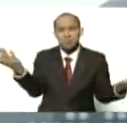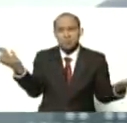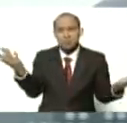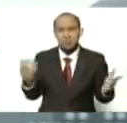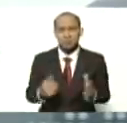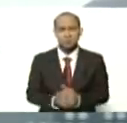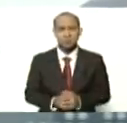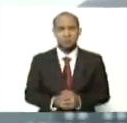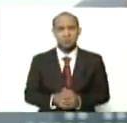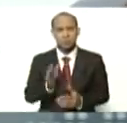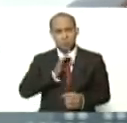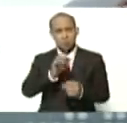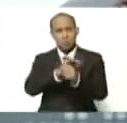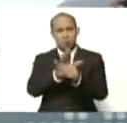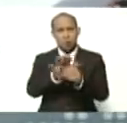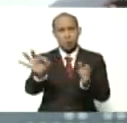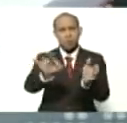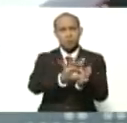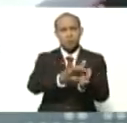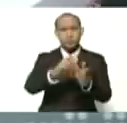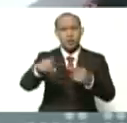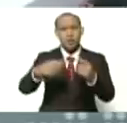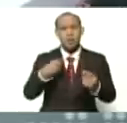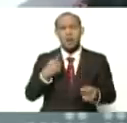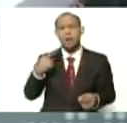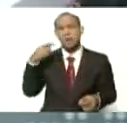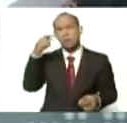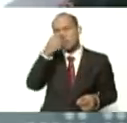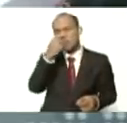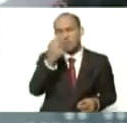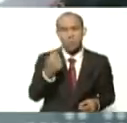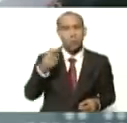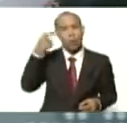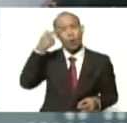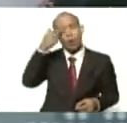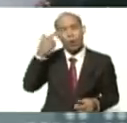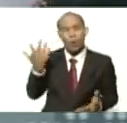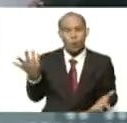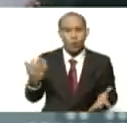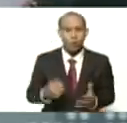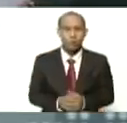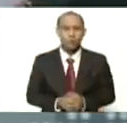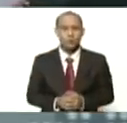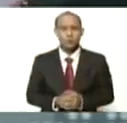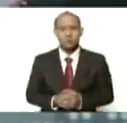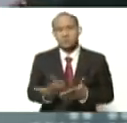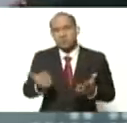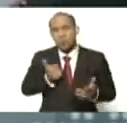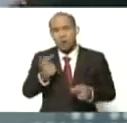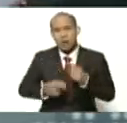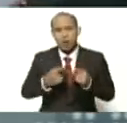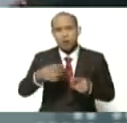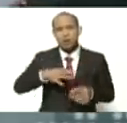molécula está del cordal y después sale un y se agarra la nariz se rasca el ojo etcétera